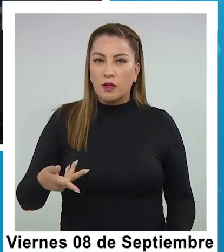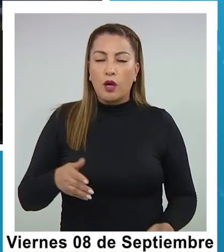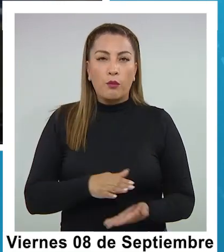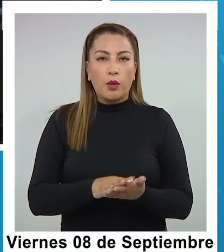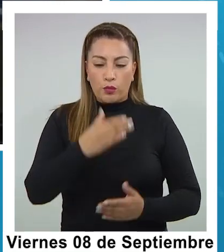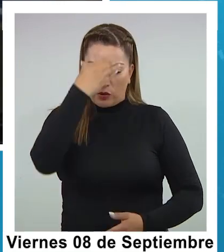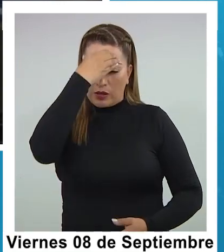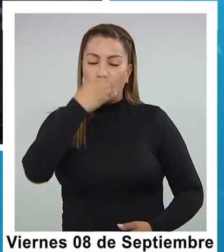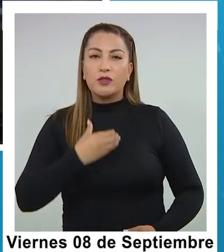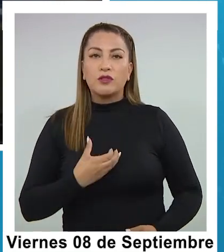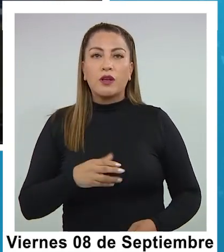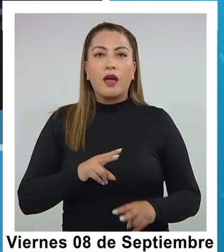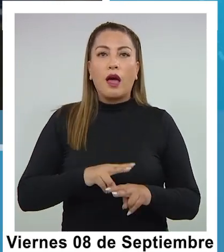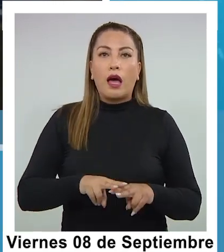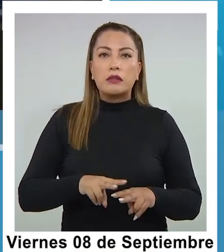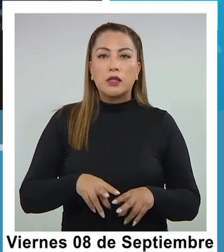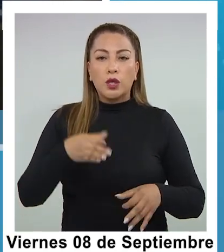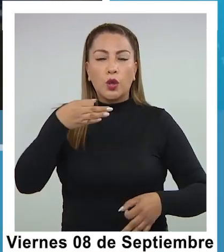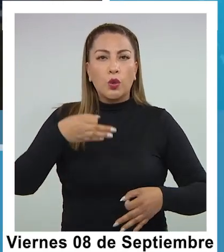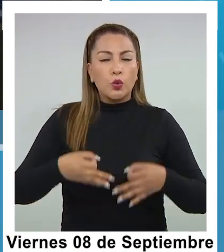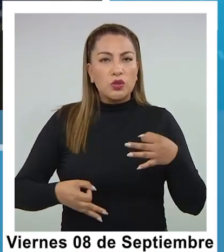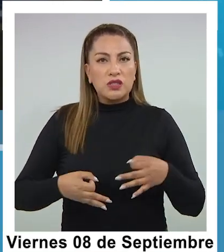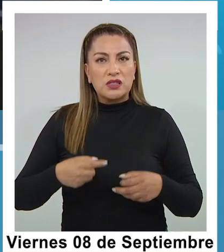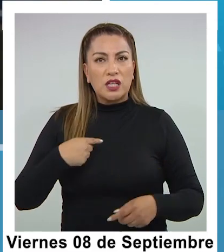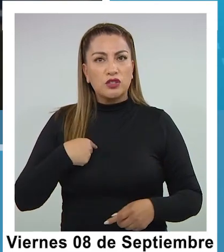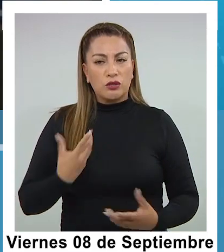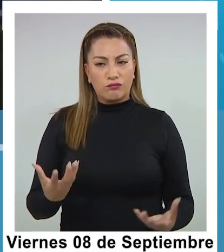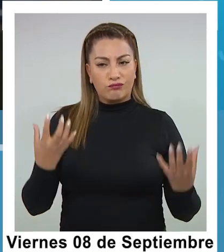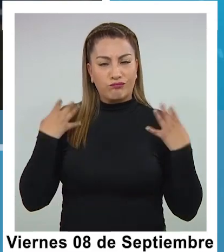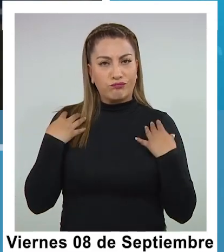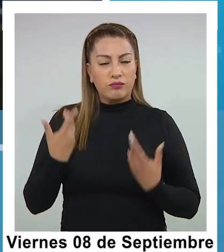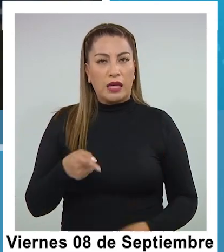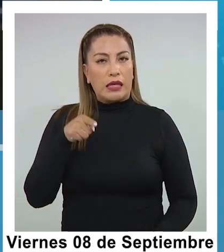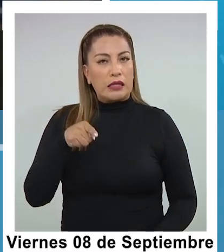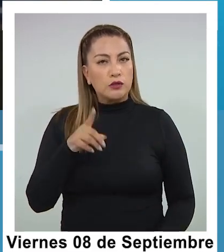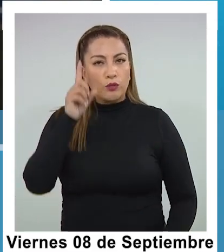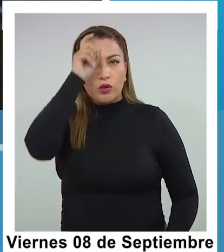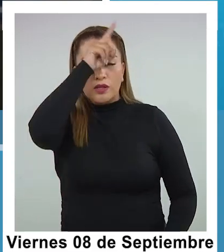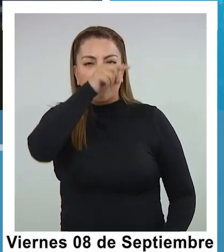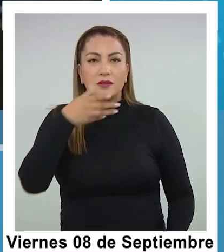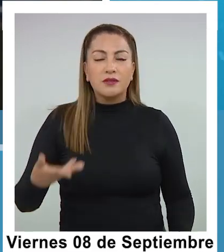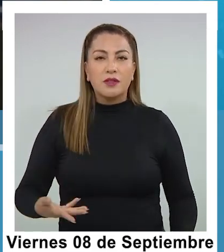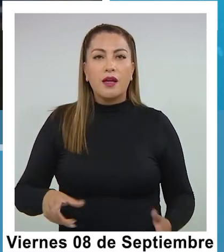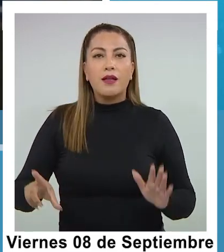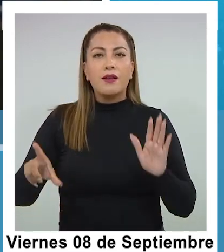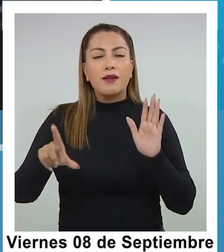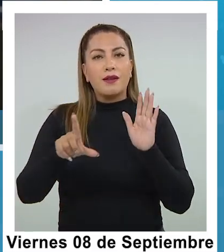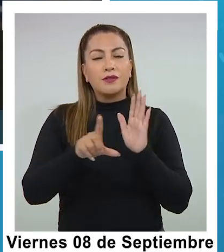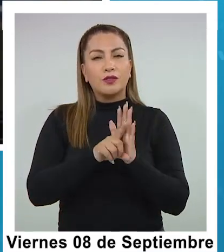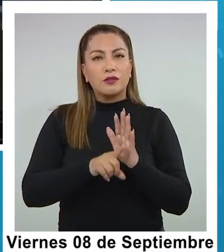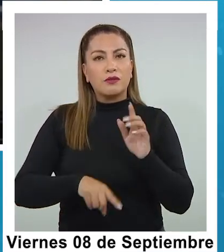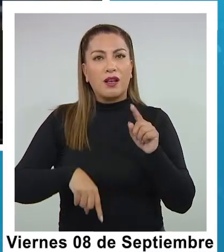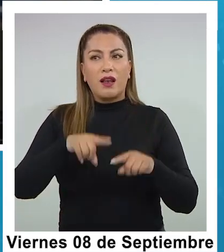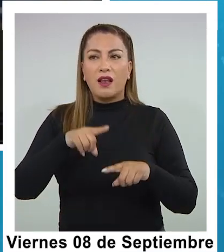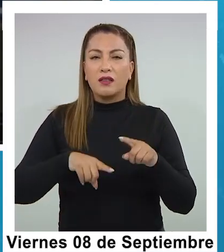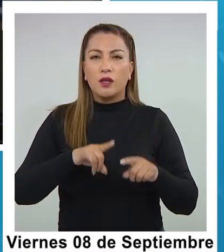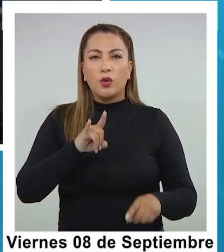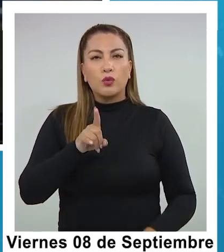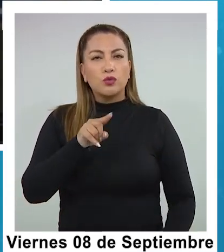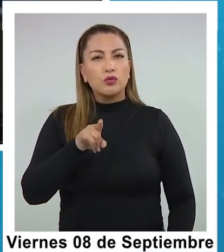persona pueda hacerse justicia por mano propia. Eso es lo complicado en esta famosa ley de usurpaciones que se está discutiendo,